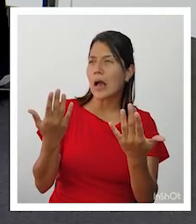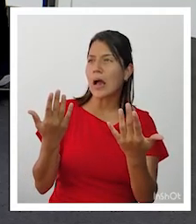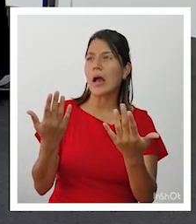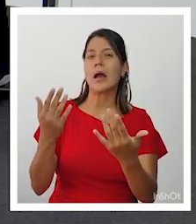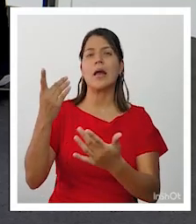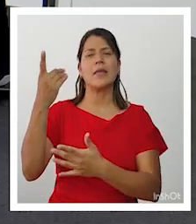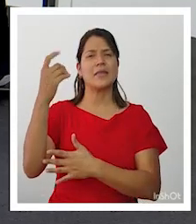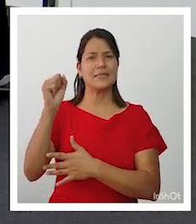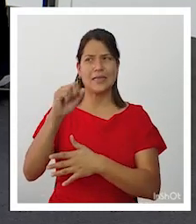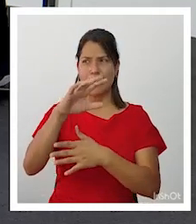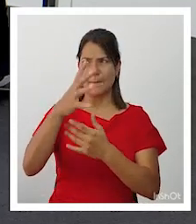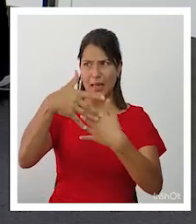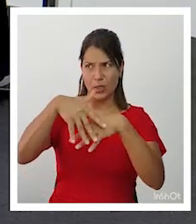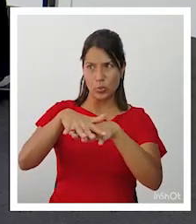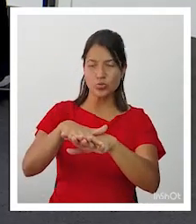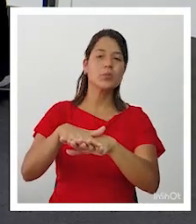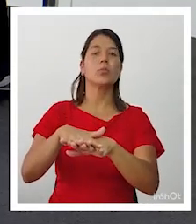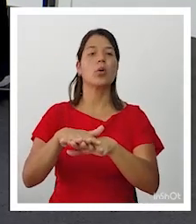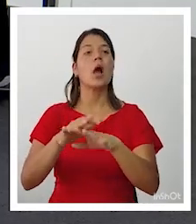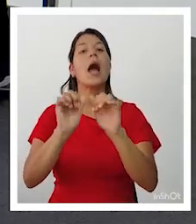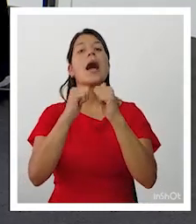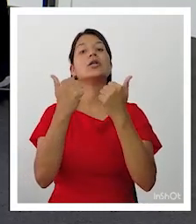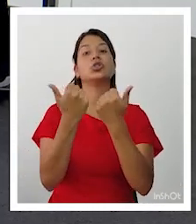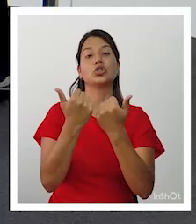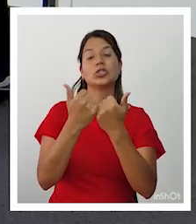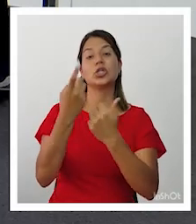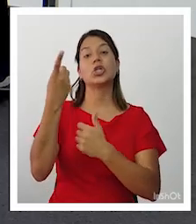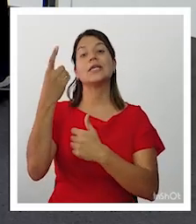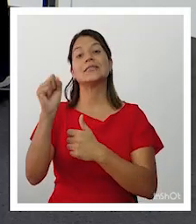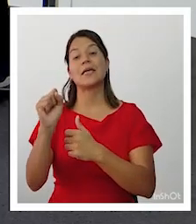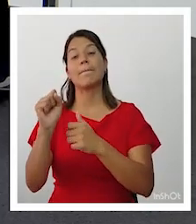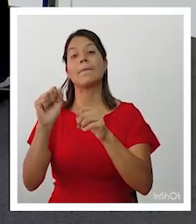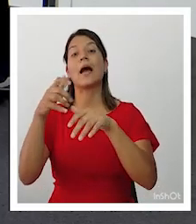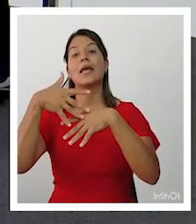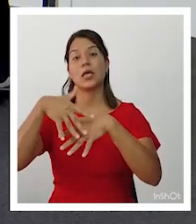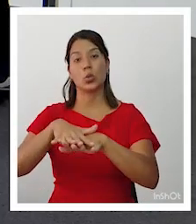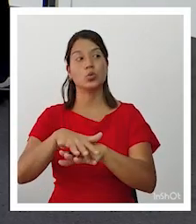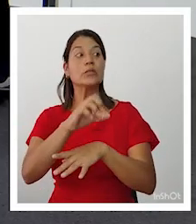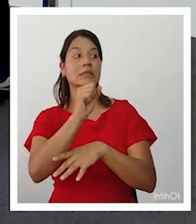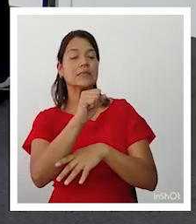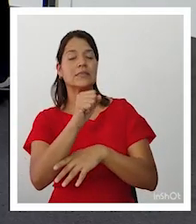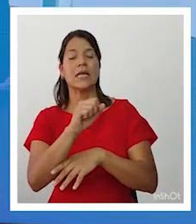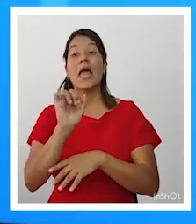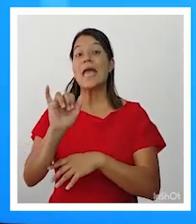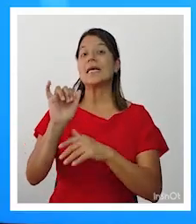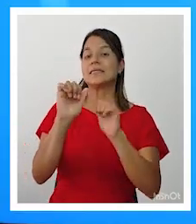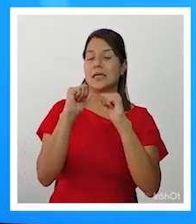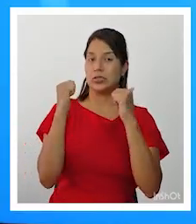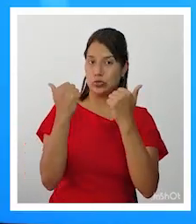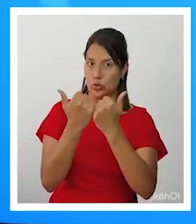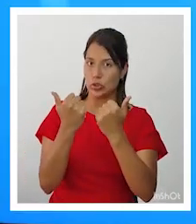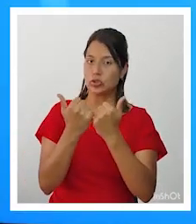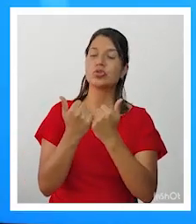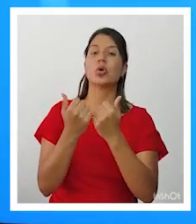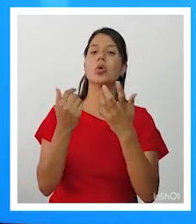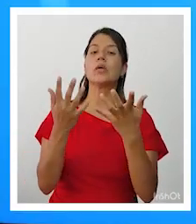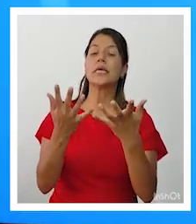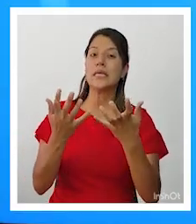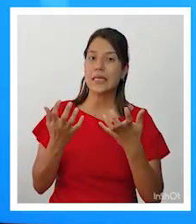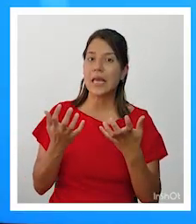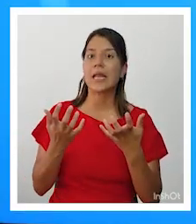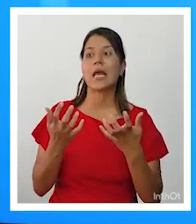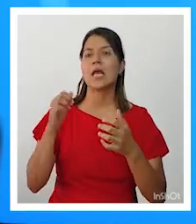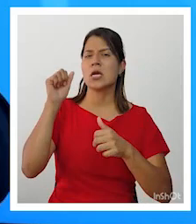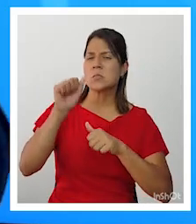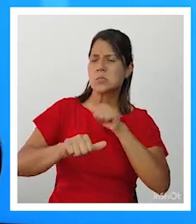Desampa Inclusivo, Asociación Desampa Inclusivo. Esta asociación, procura luchar